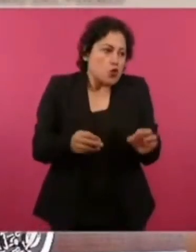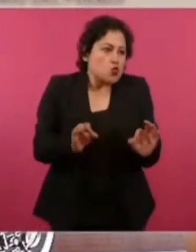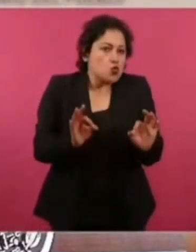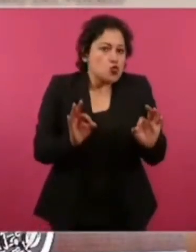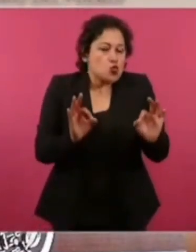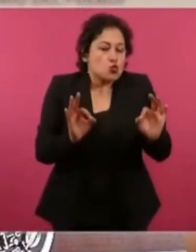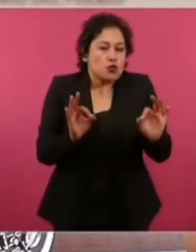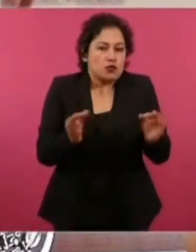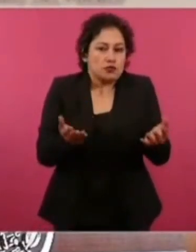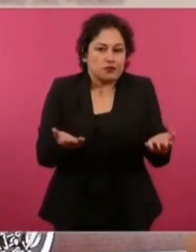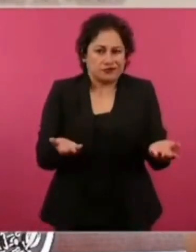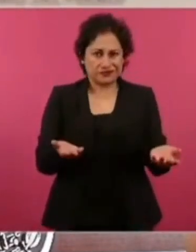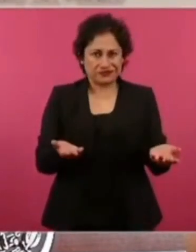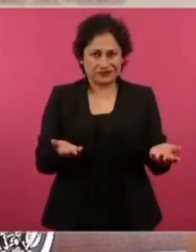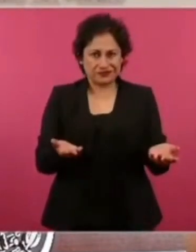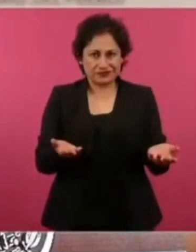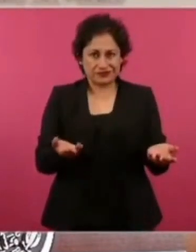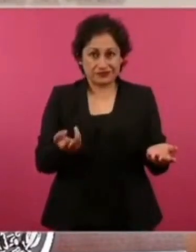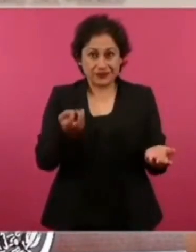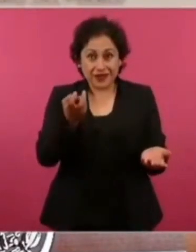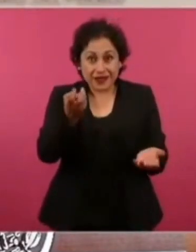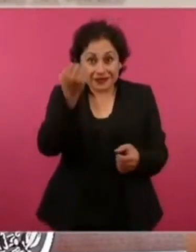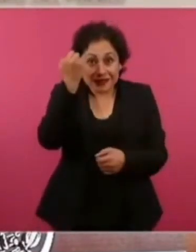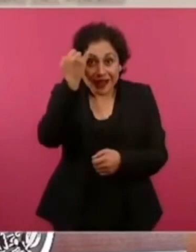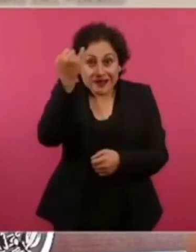Entonces, ya